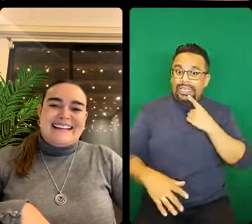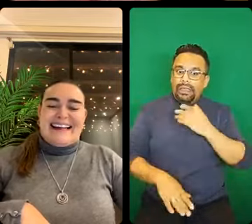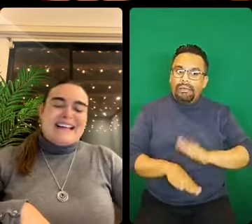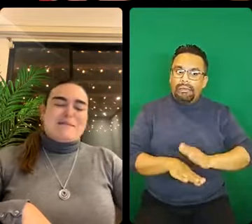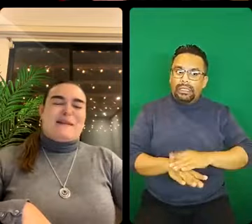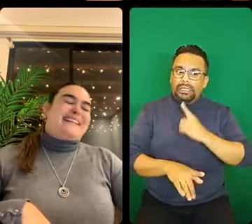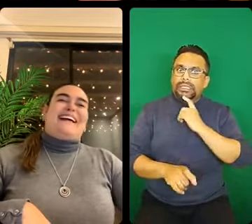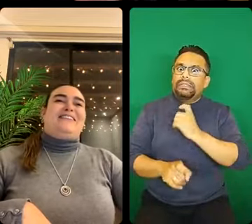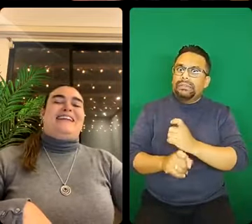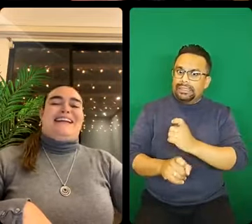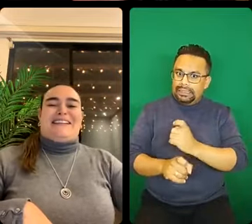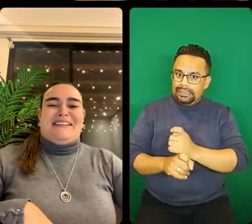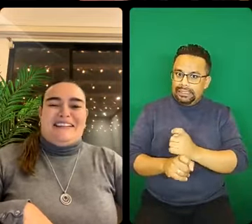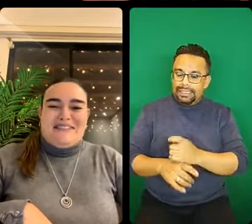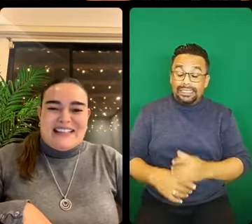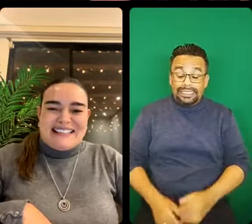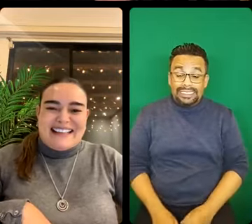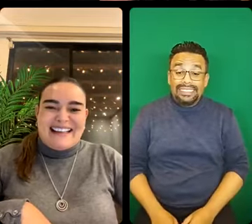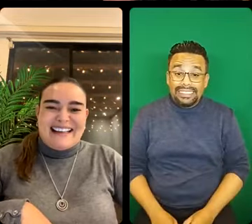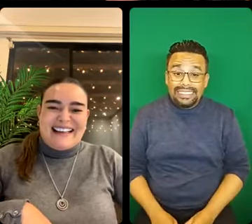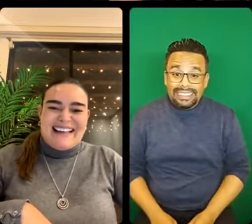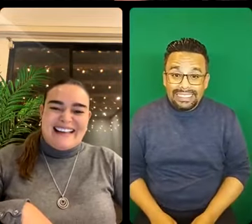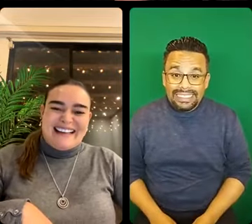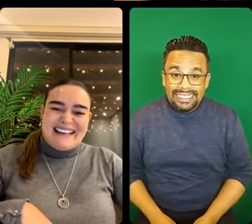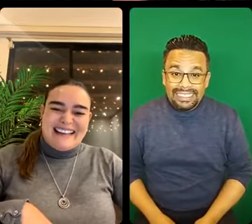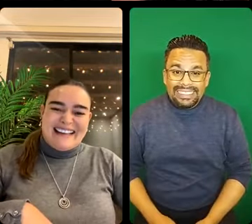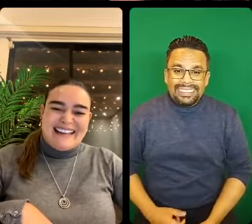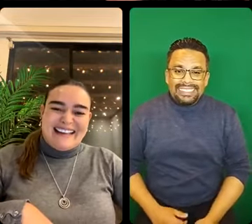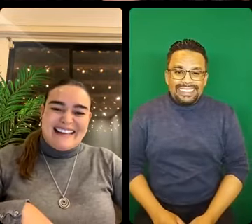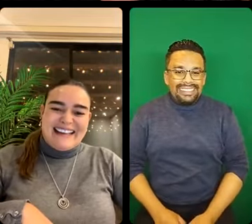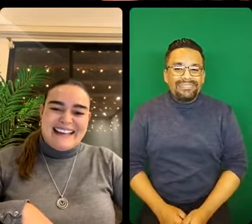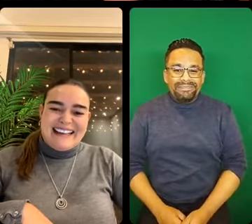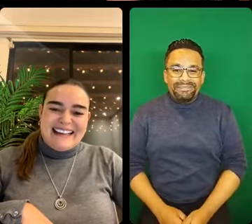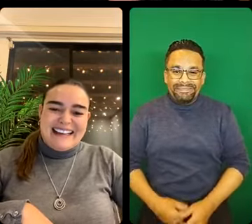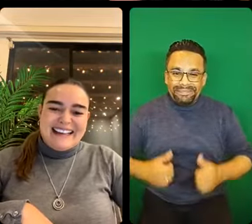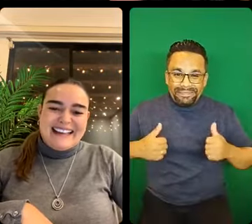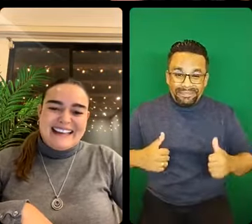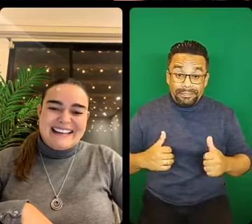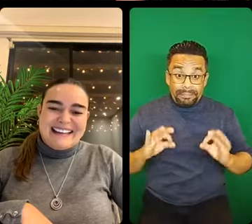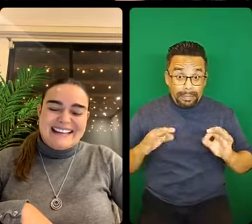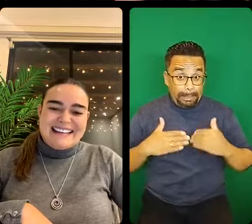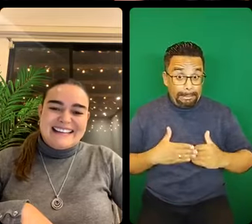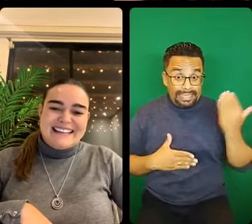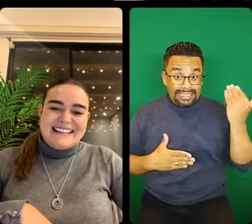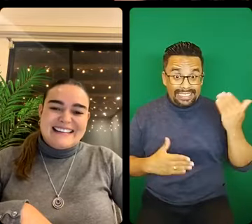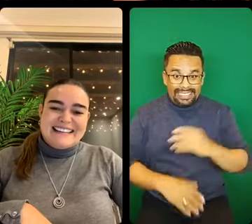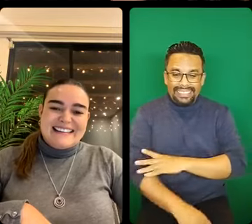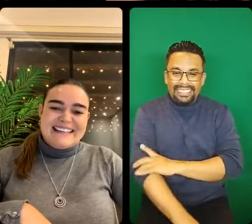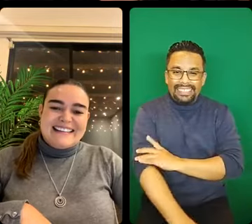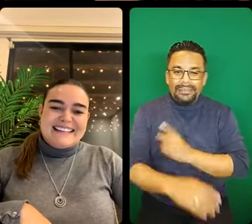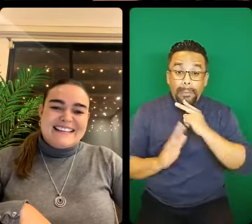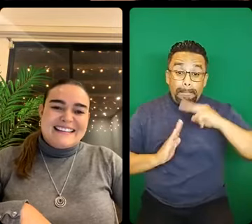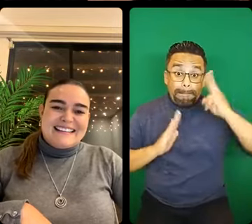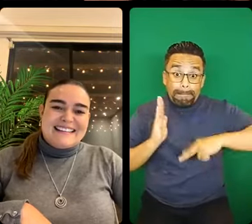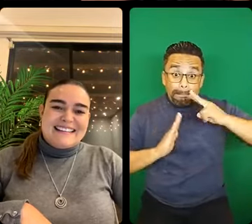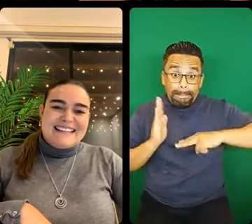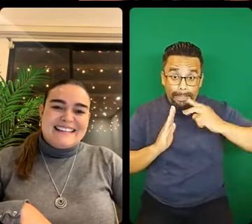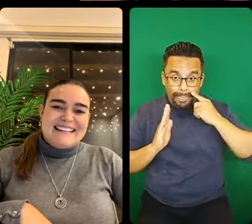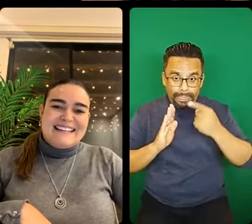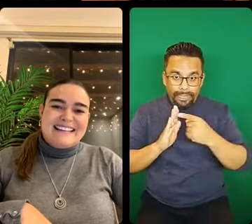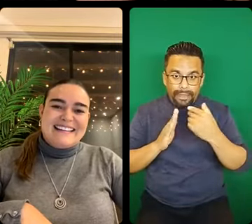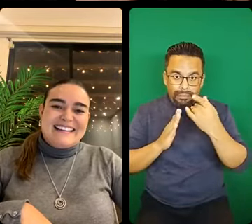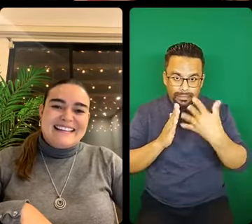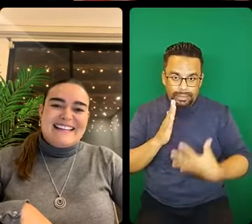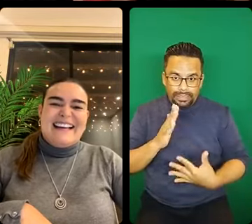qué susto. Todavía más. Entonces, bueno, chicos, voy a empezar. Voy a leer. Voy a dividir esto en